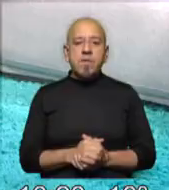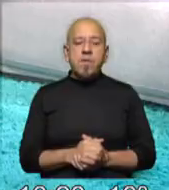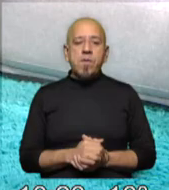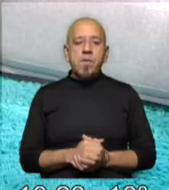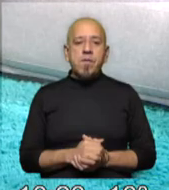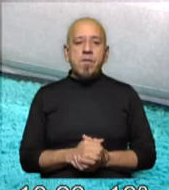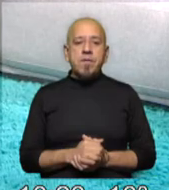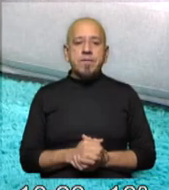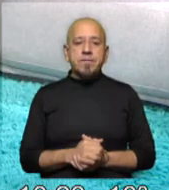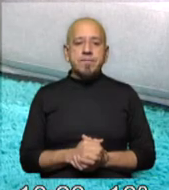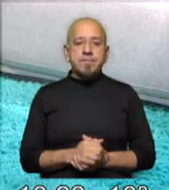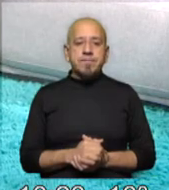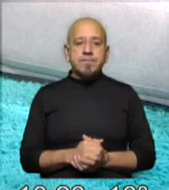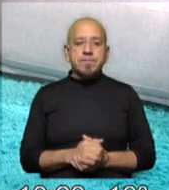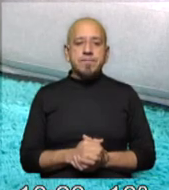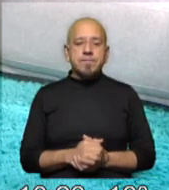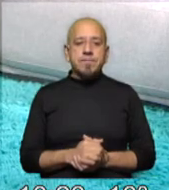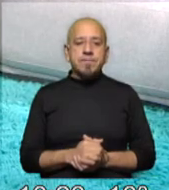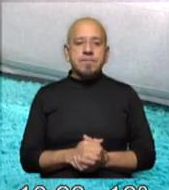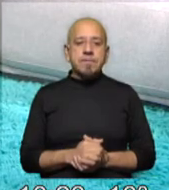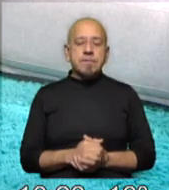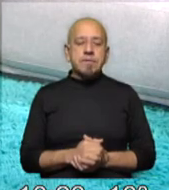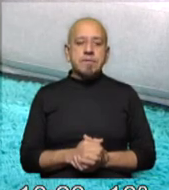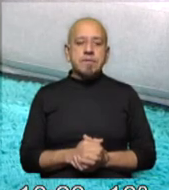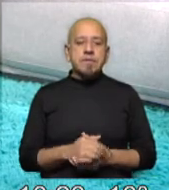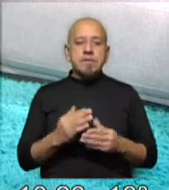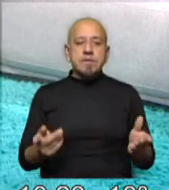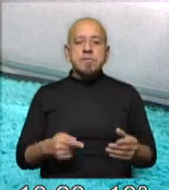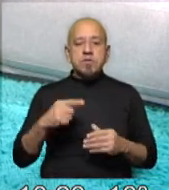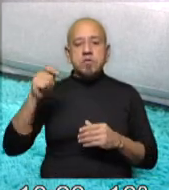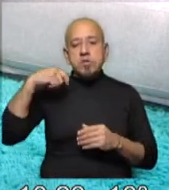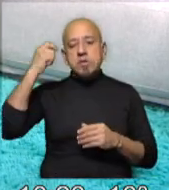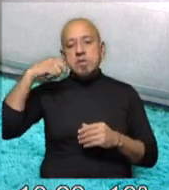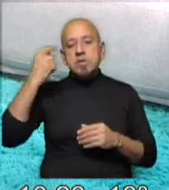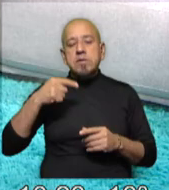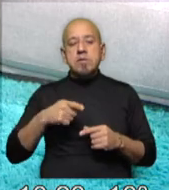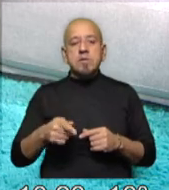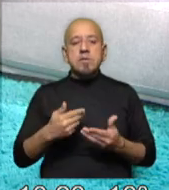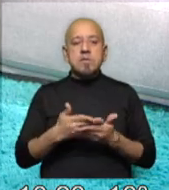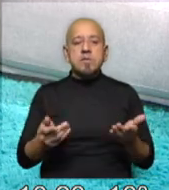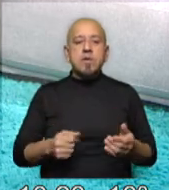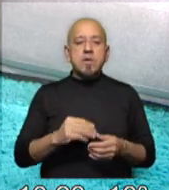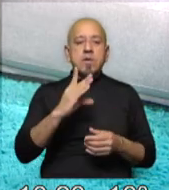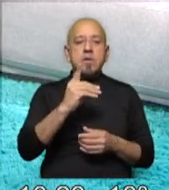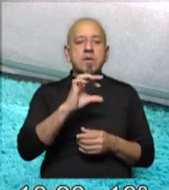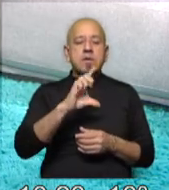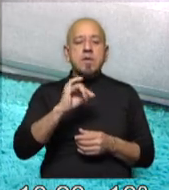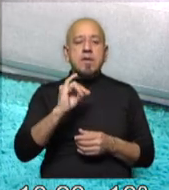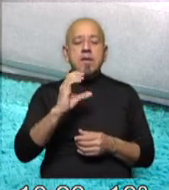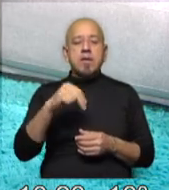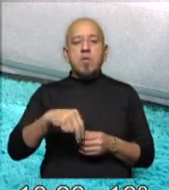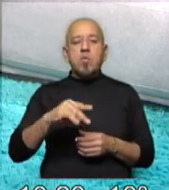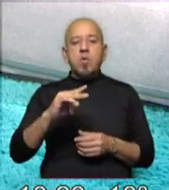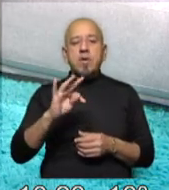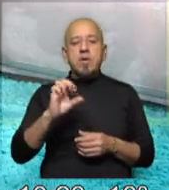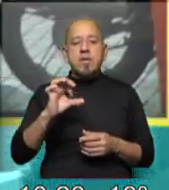Sí. Arrancamos con cine, con salas. Se estrenó Los Delincuentes. Esto no es ningún tipo